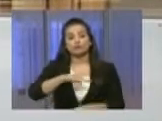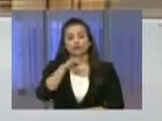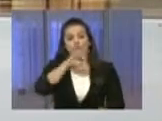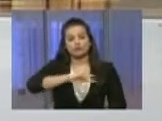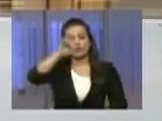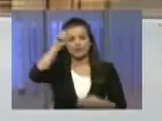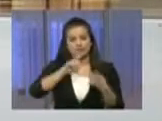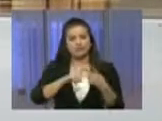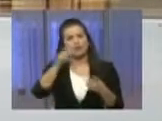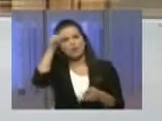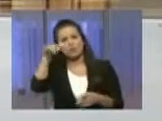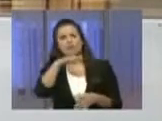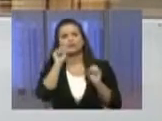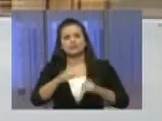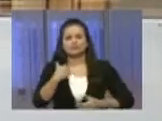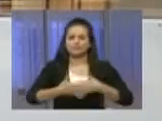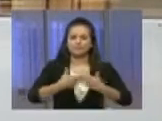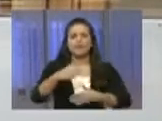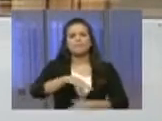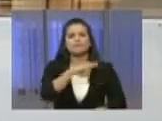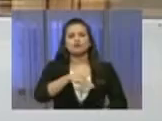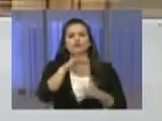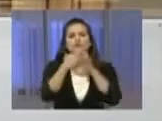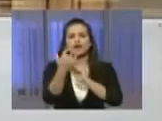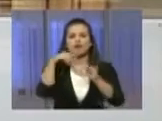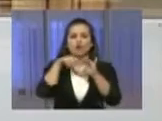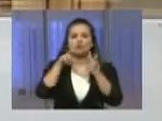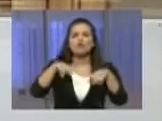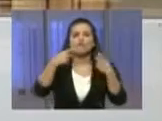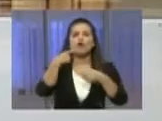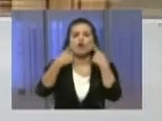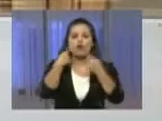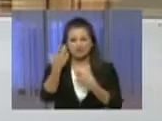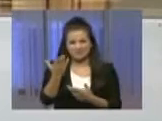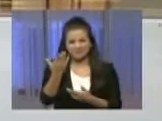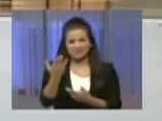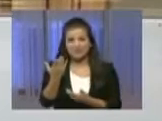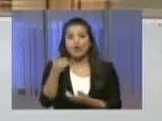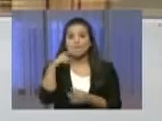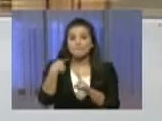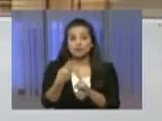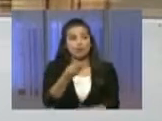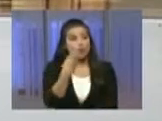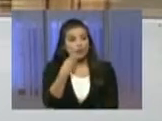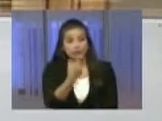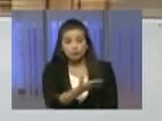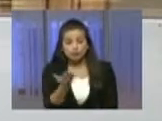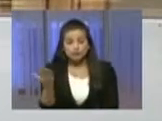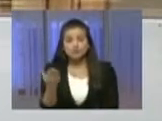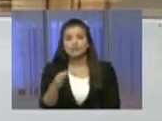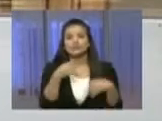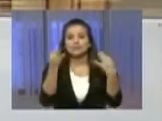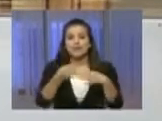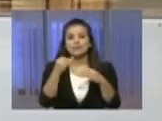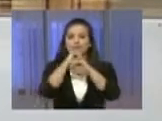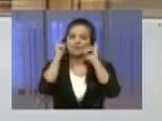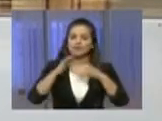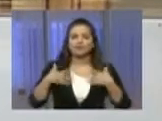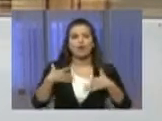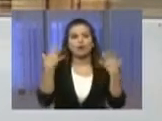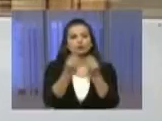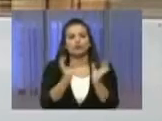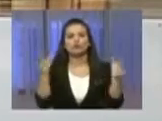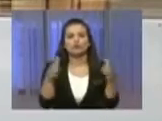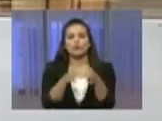pueblo llevando adelante la gran misión barrio nuevo barrio tricolor y una juventud llevando la felicidad con el movimiento de